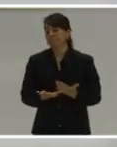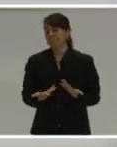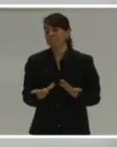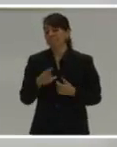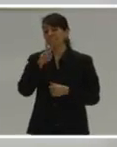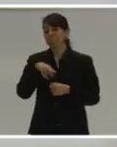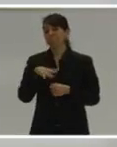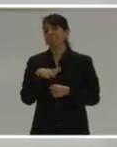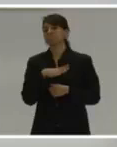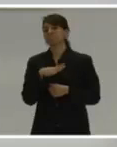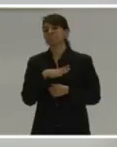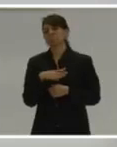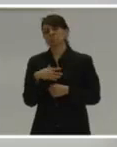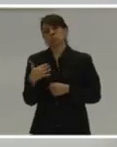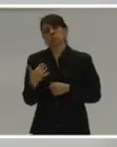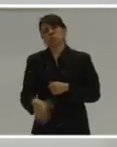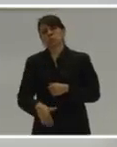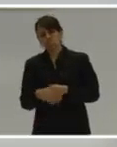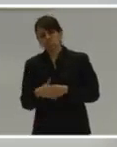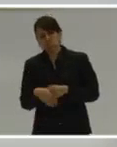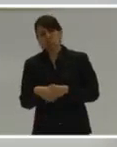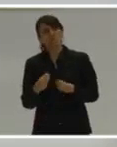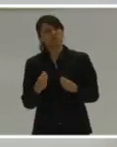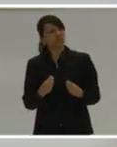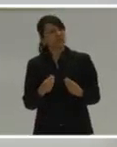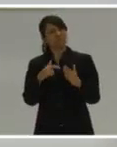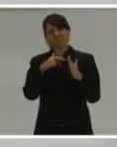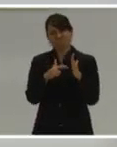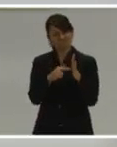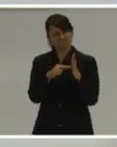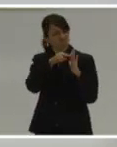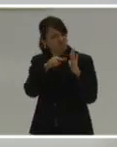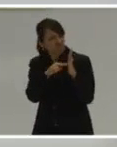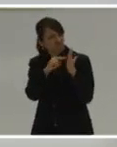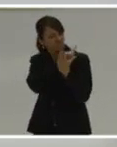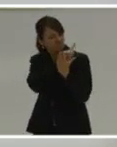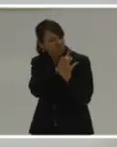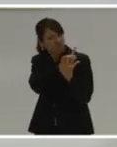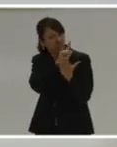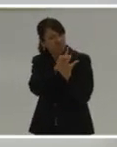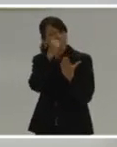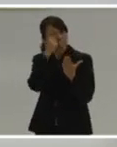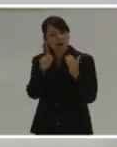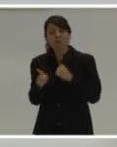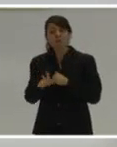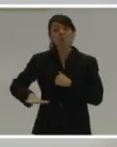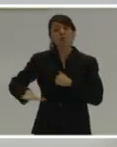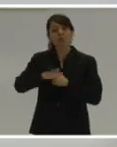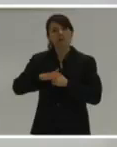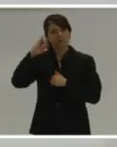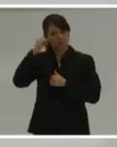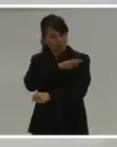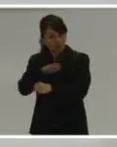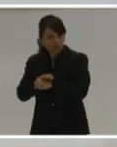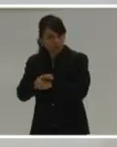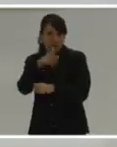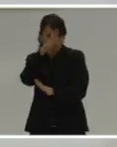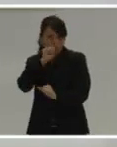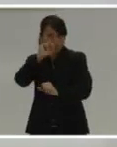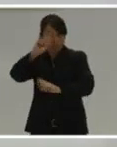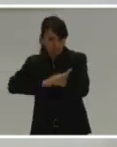mucha normativa de protección de los derechos de los pueblos indígenas, como el Convenio 169,